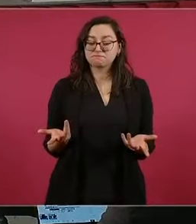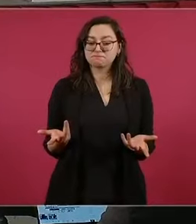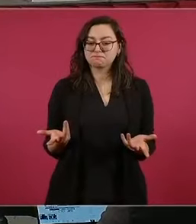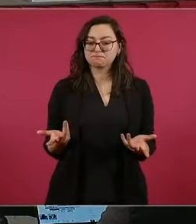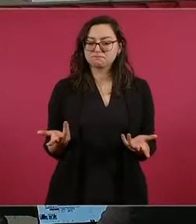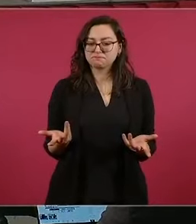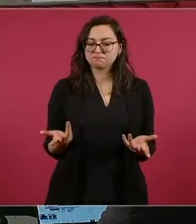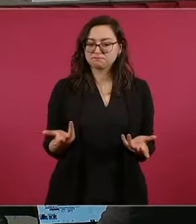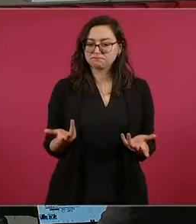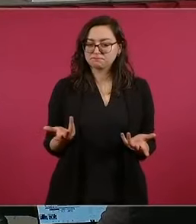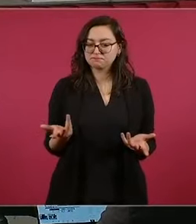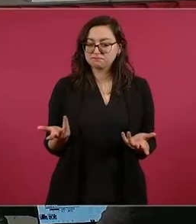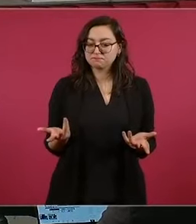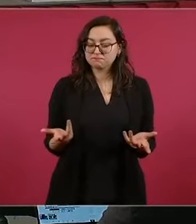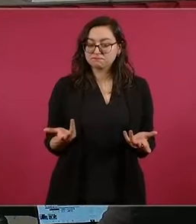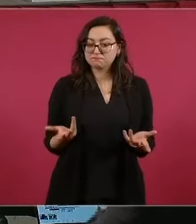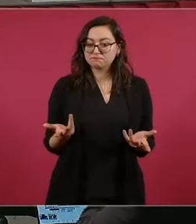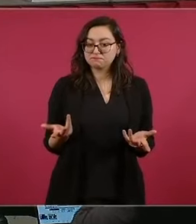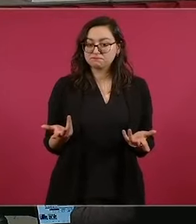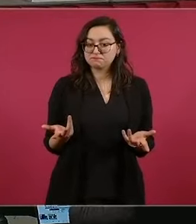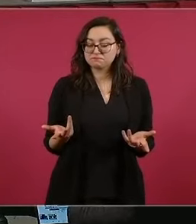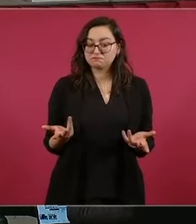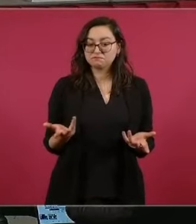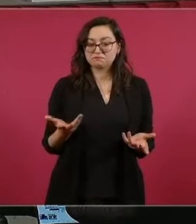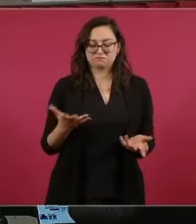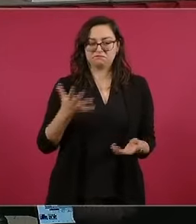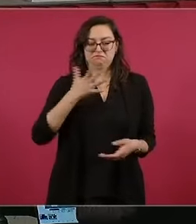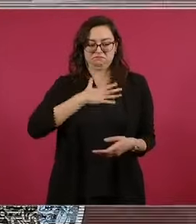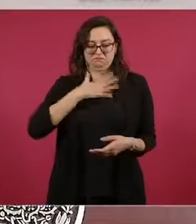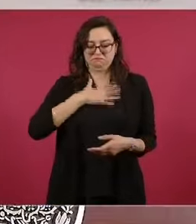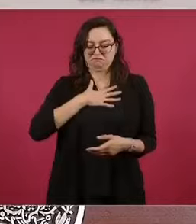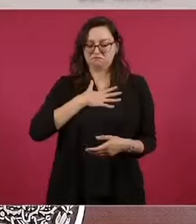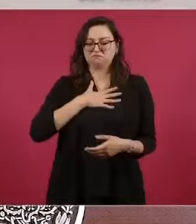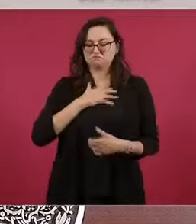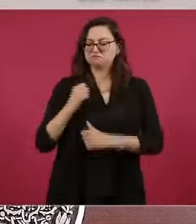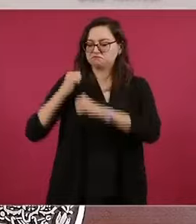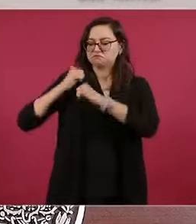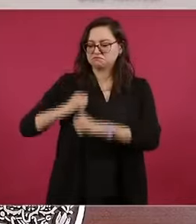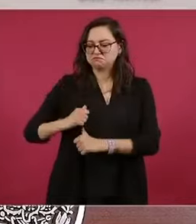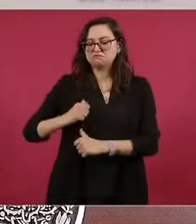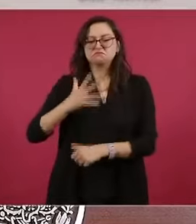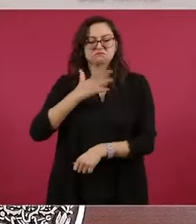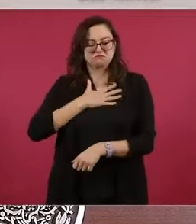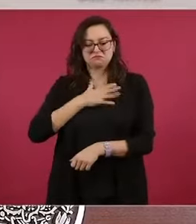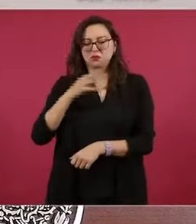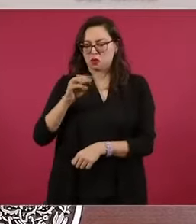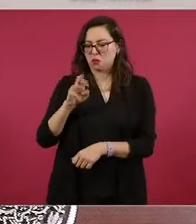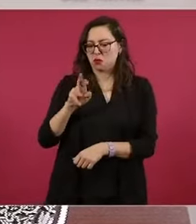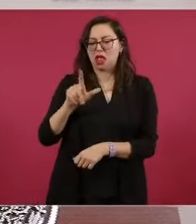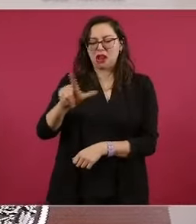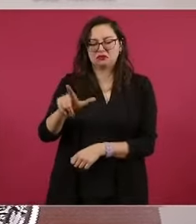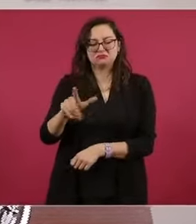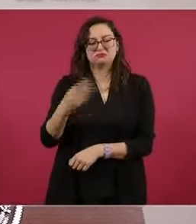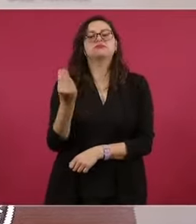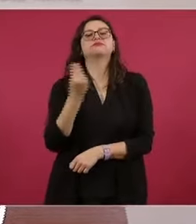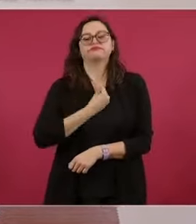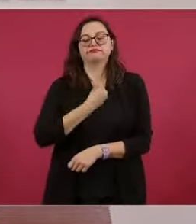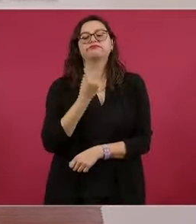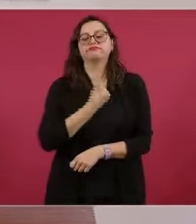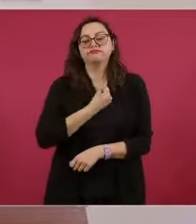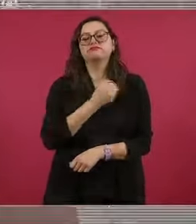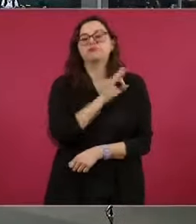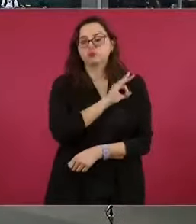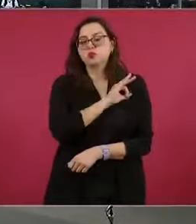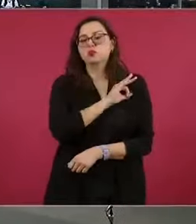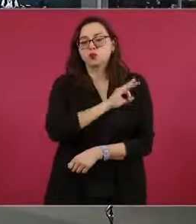mientras se tenga autoridad moral, se puede. Yo en el libro cuento,